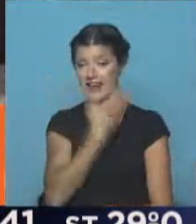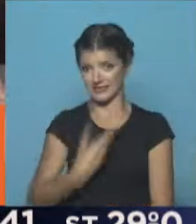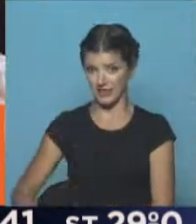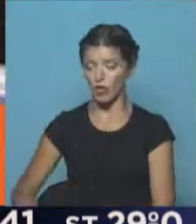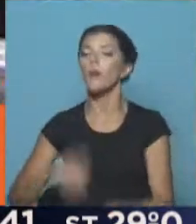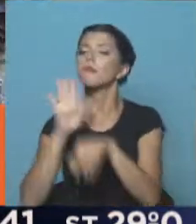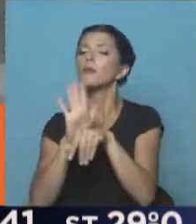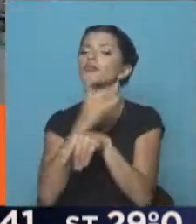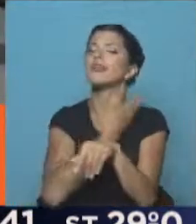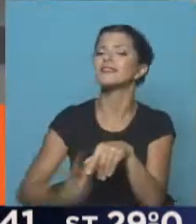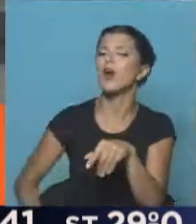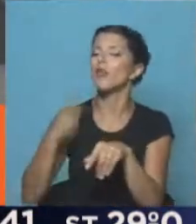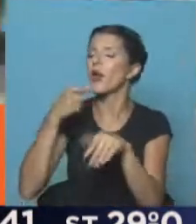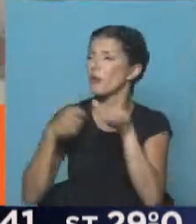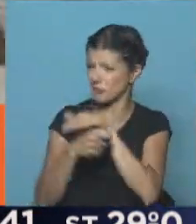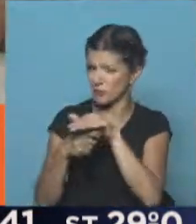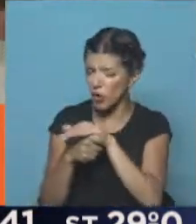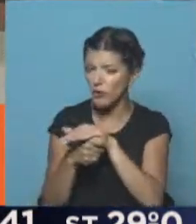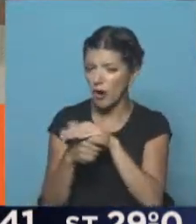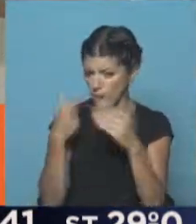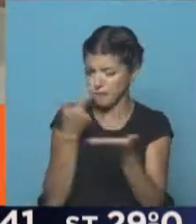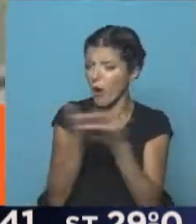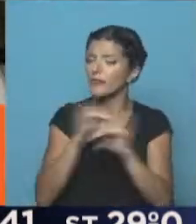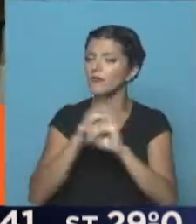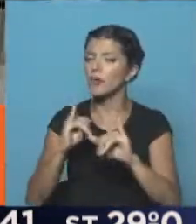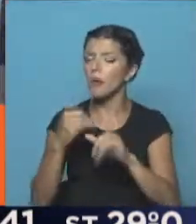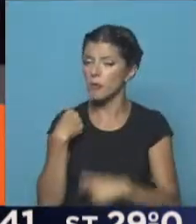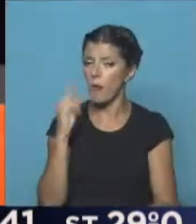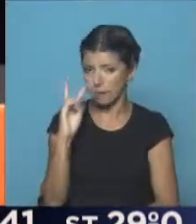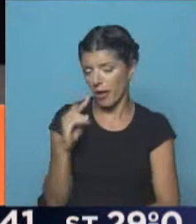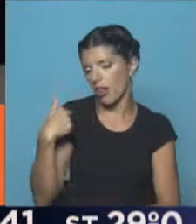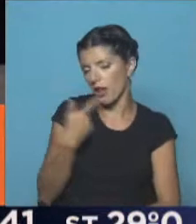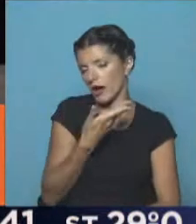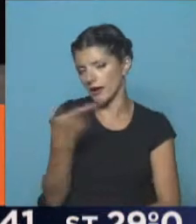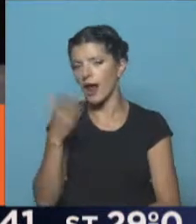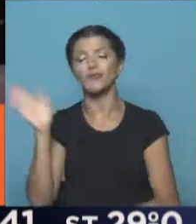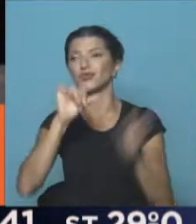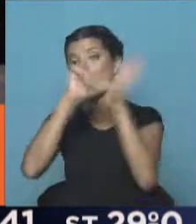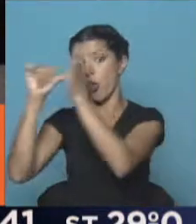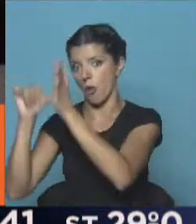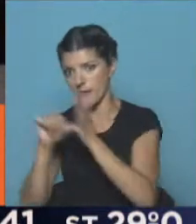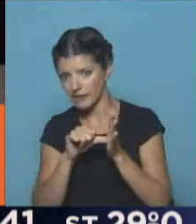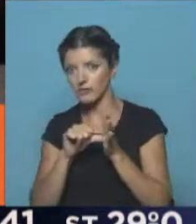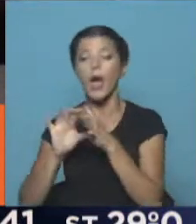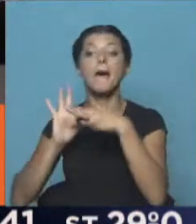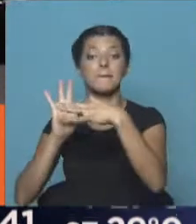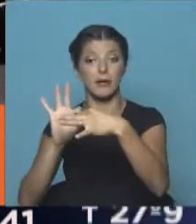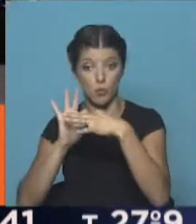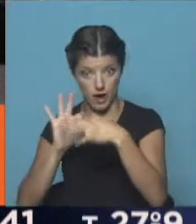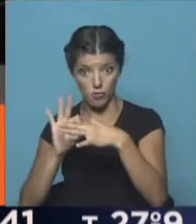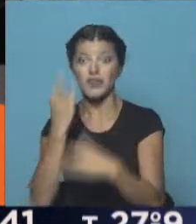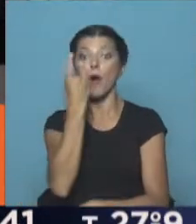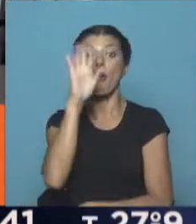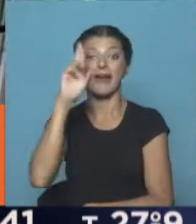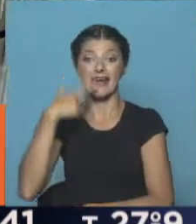la corrupción señala el informe en rumanía algo que uno pudo observar en general en todos los países que tenían que ver con la esfera soviética cuando